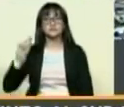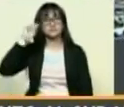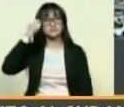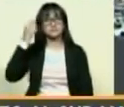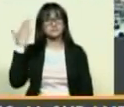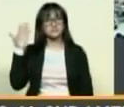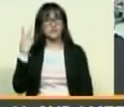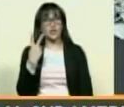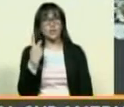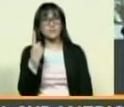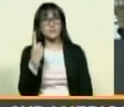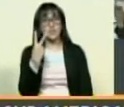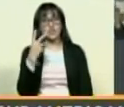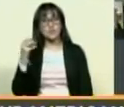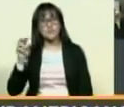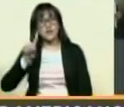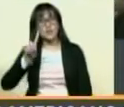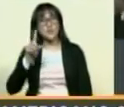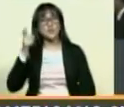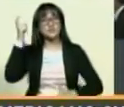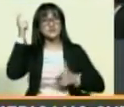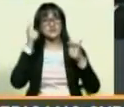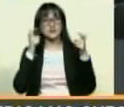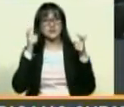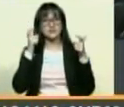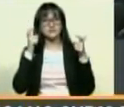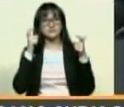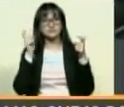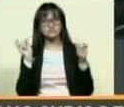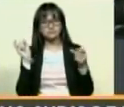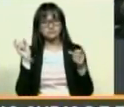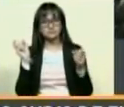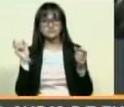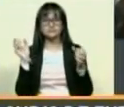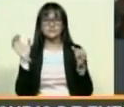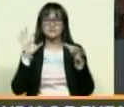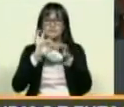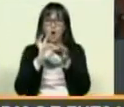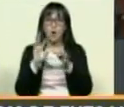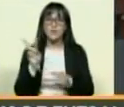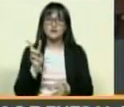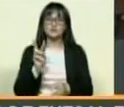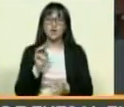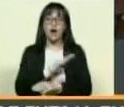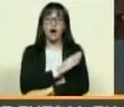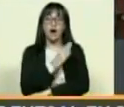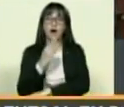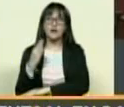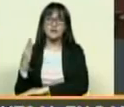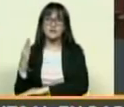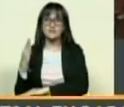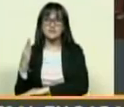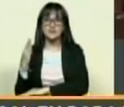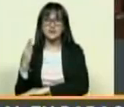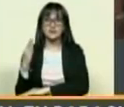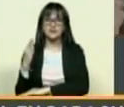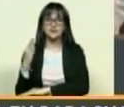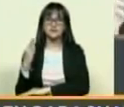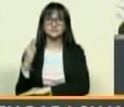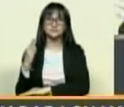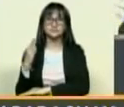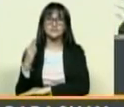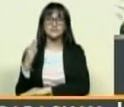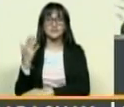al comandante Hugo Chávez reencontrando a Venezuela con el Caribe. Desde las épocas del libertador Simón